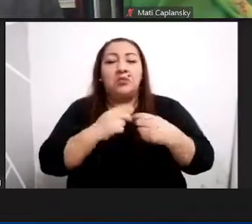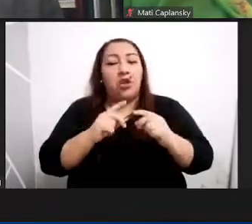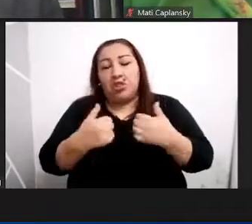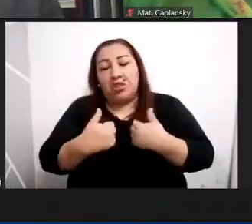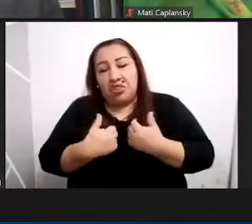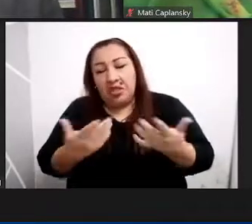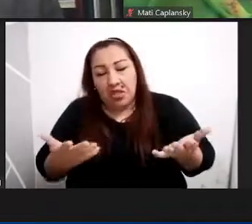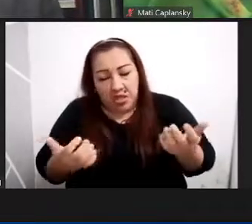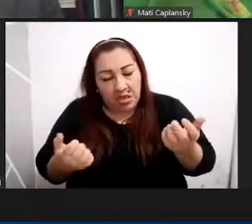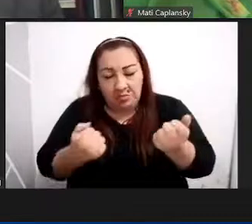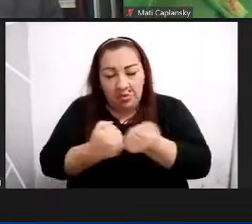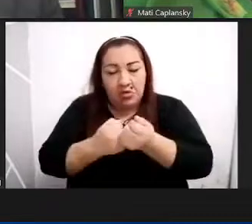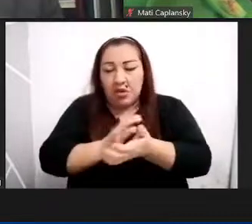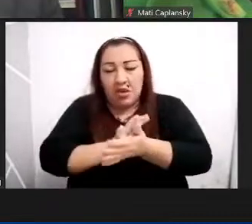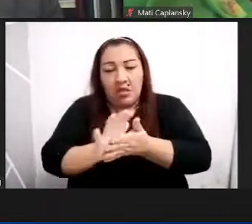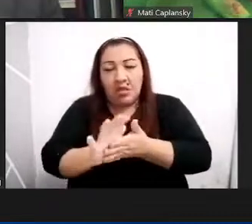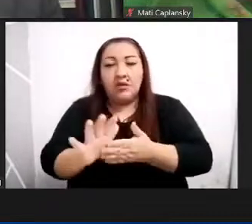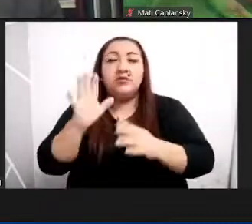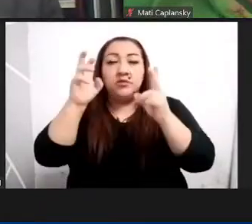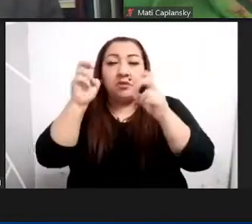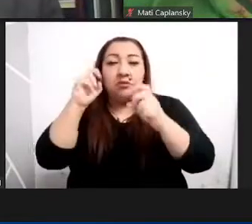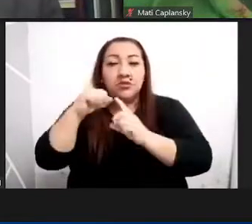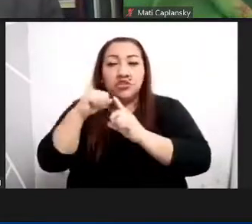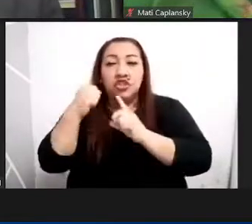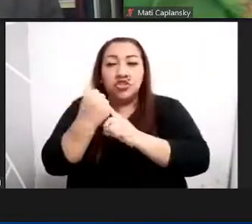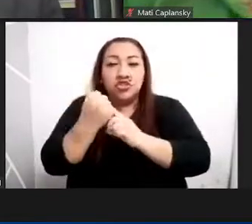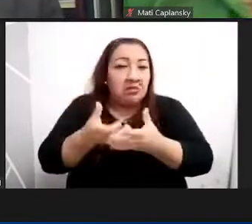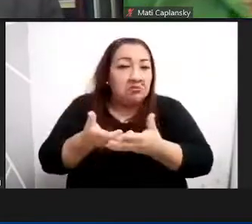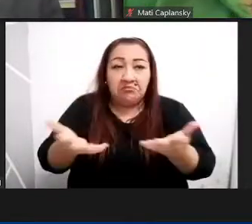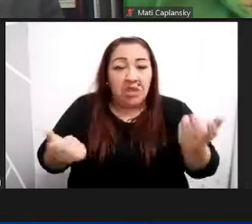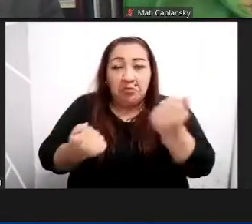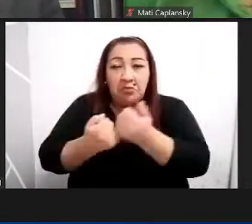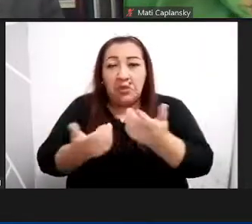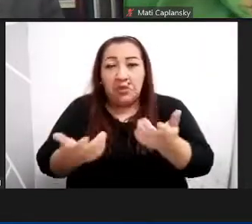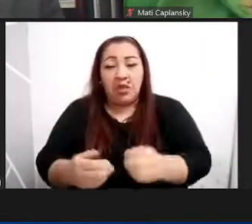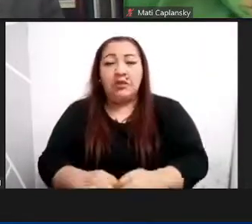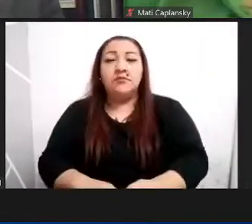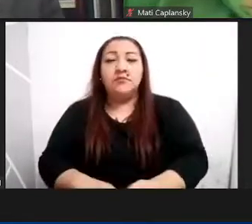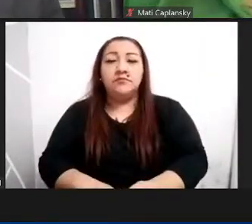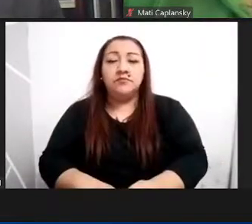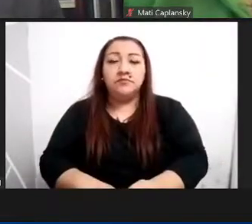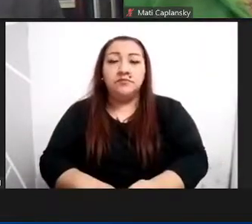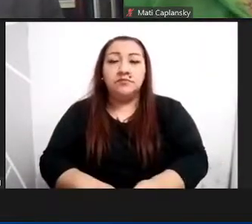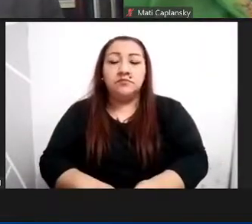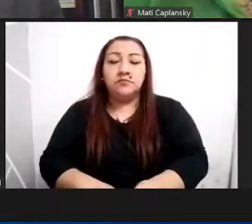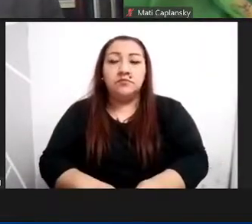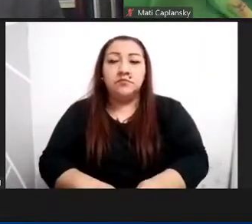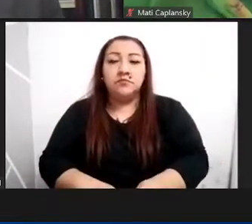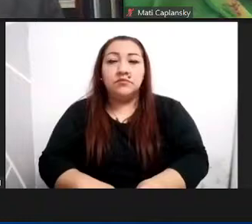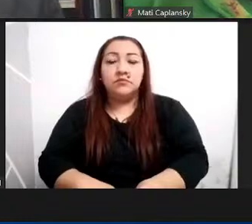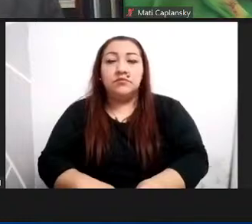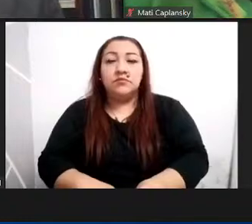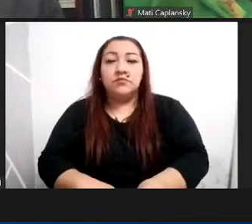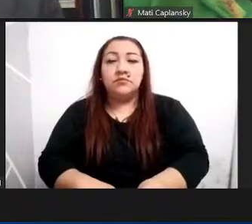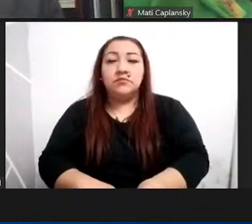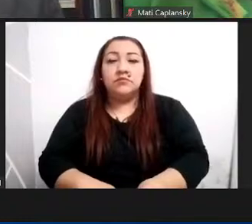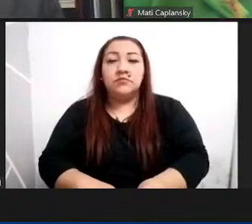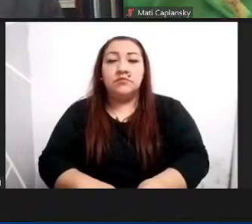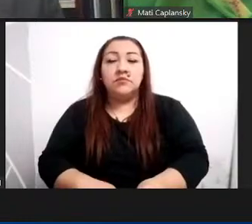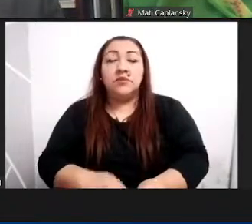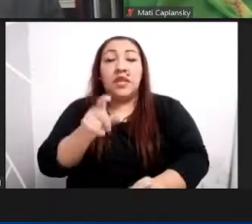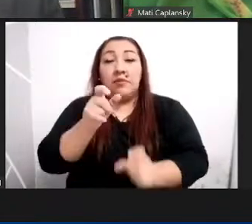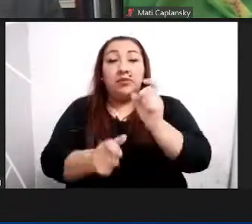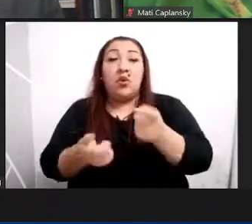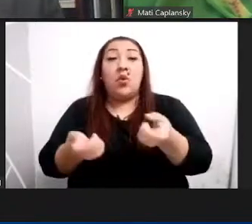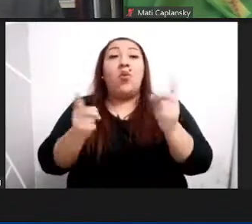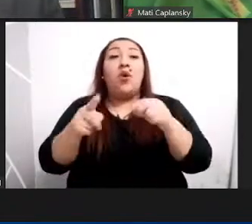tiene articulación social y no la va a tener fácilmente, son las personas en situación de pobreza, ¿no? Yo creo